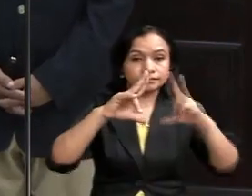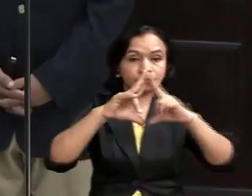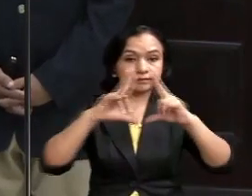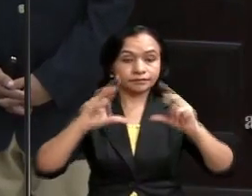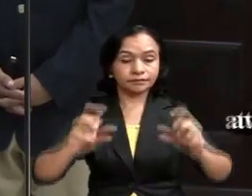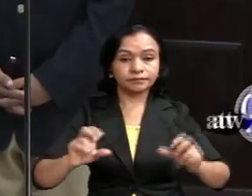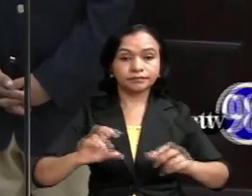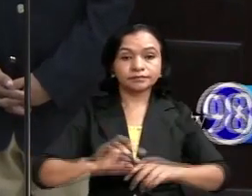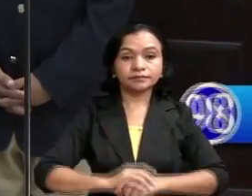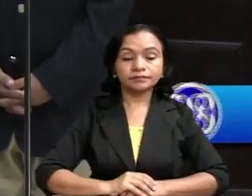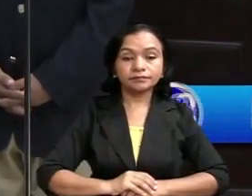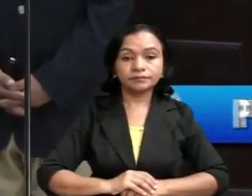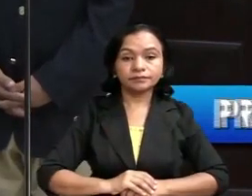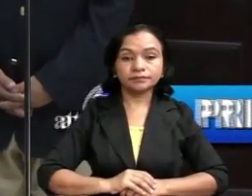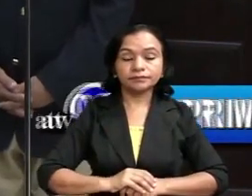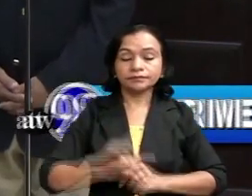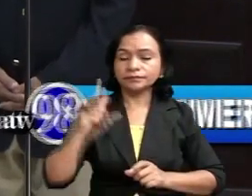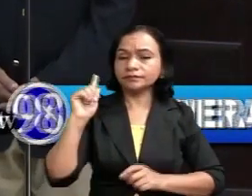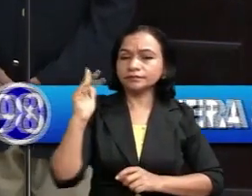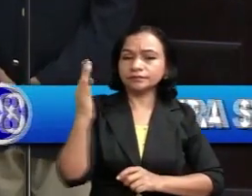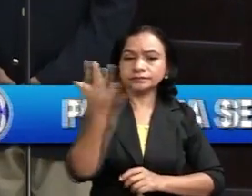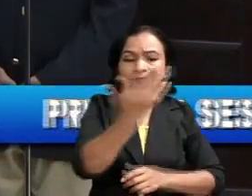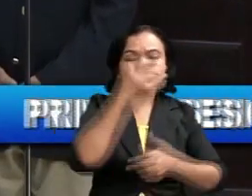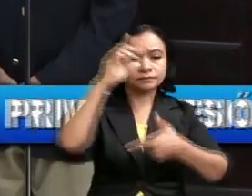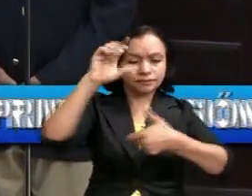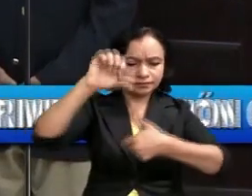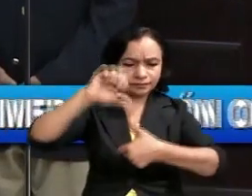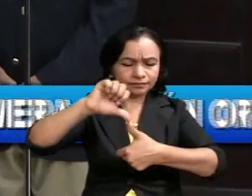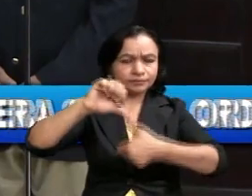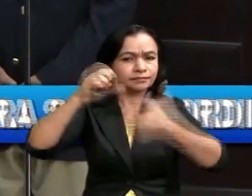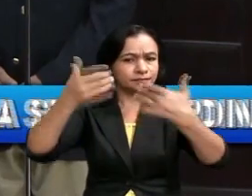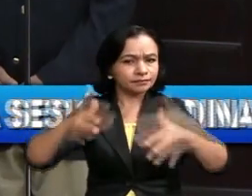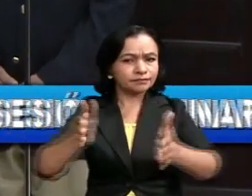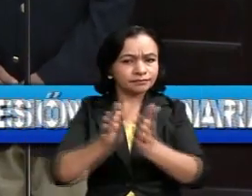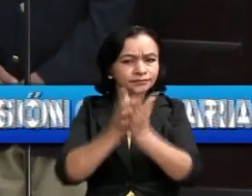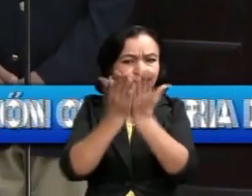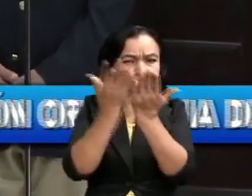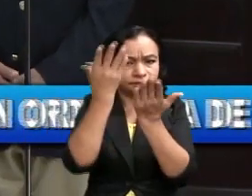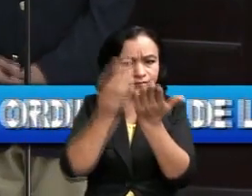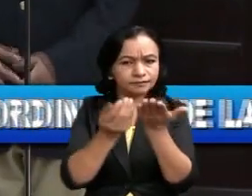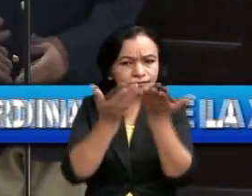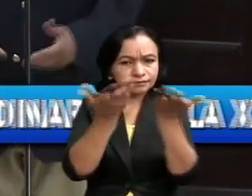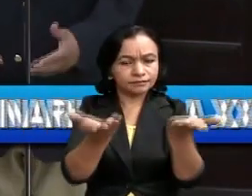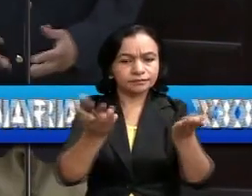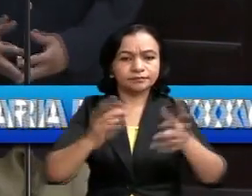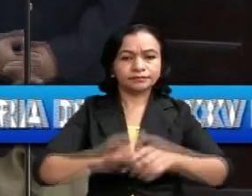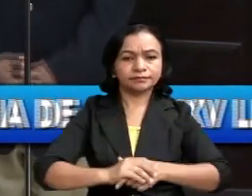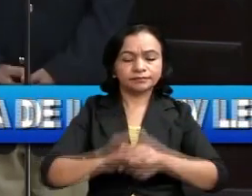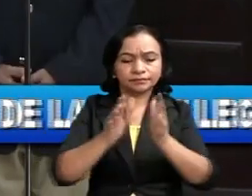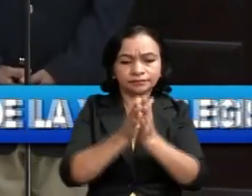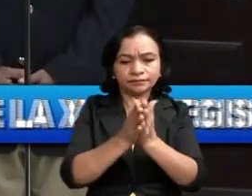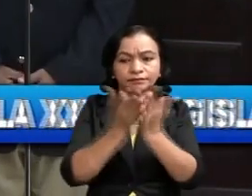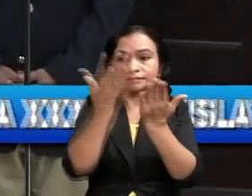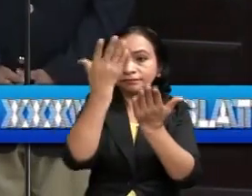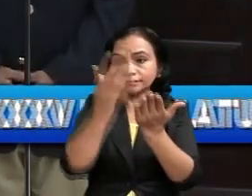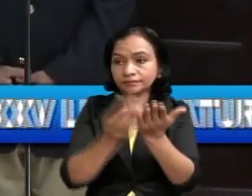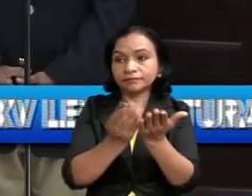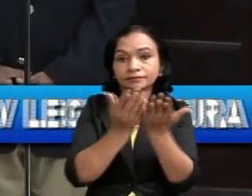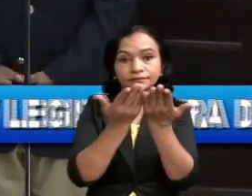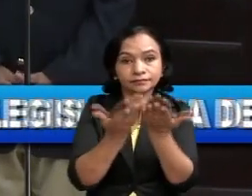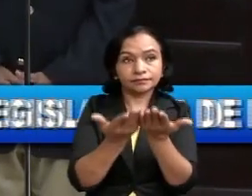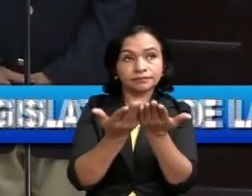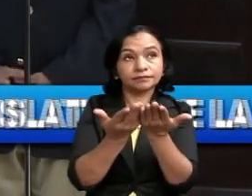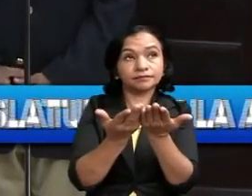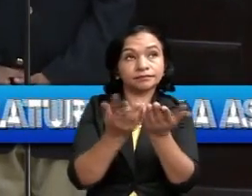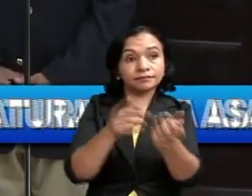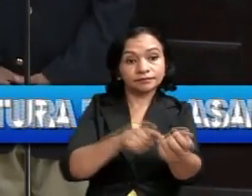over Central America. Y en todo Centroamérica. This Bible comes from Jimmy Swagger. Esta Biblia viene del hermano